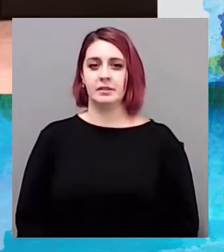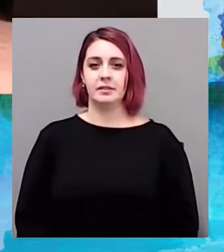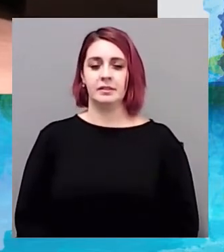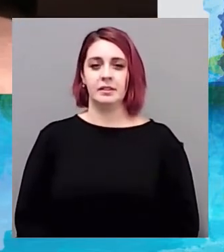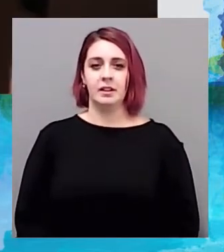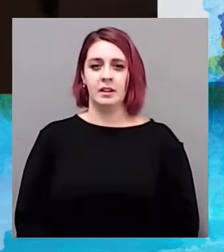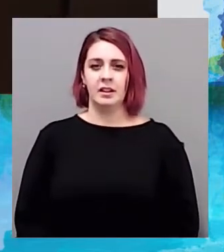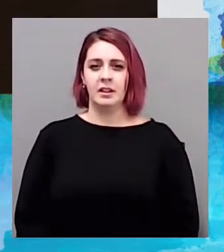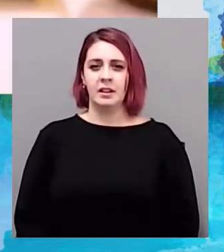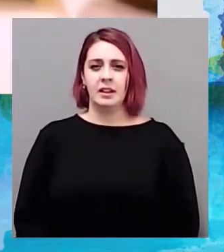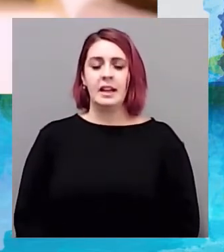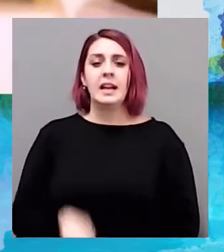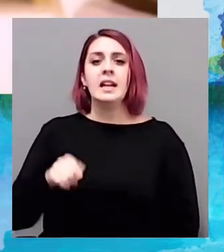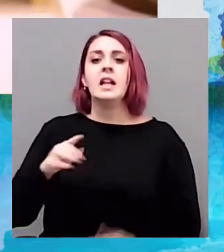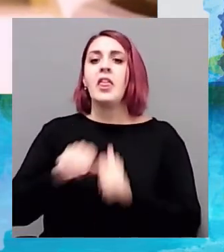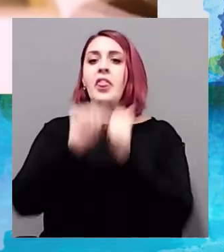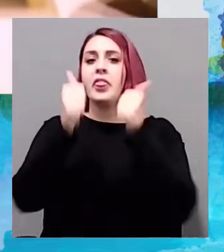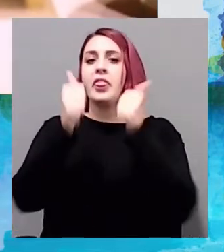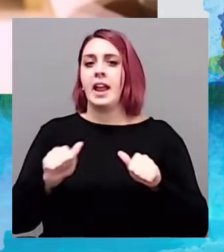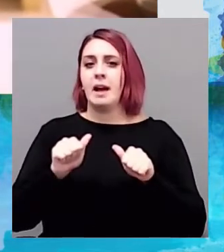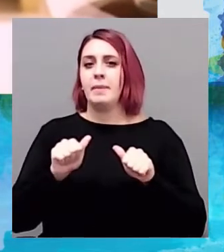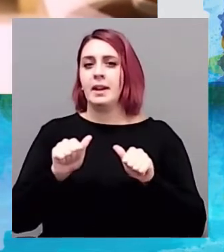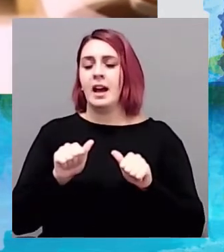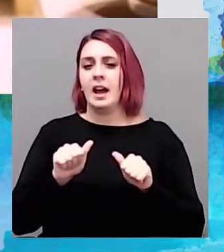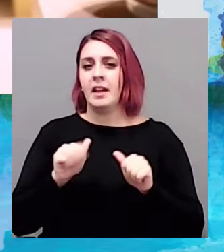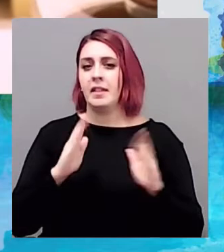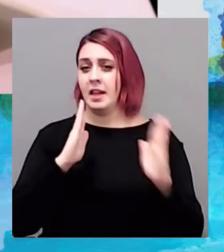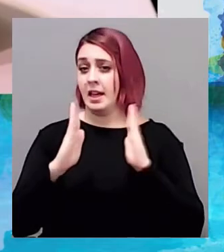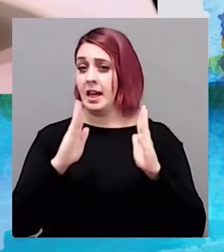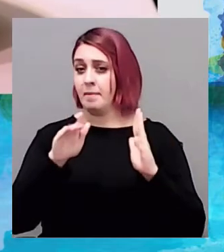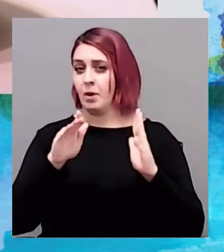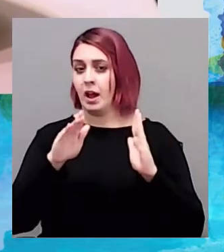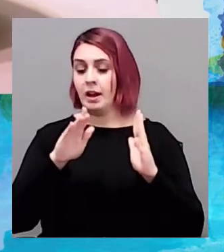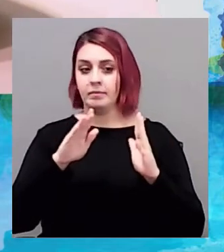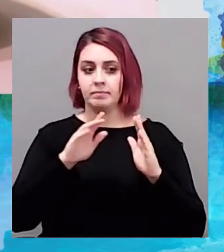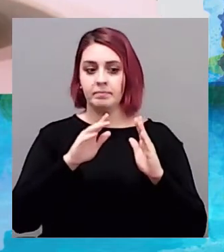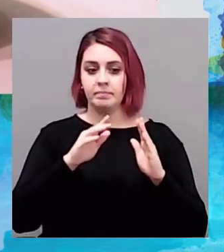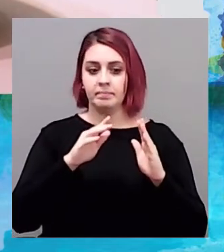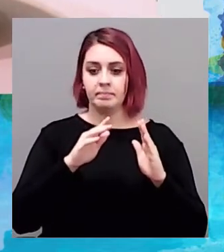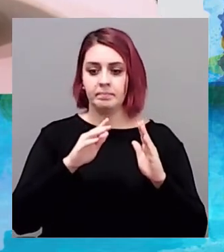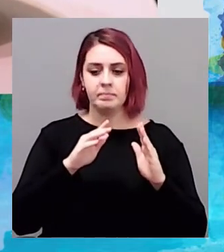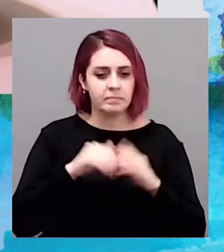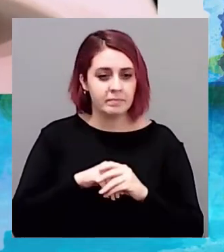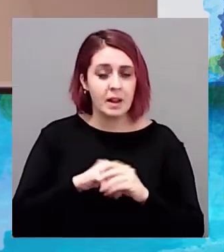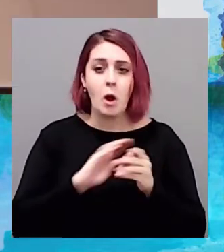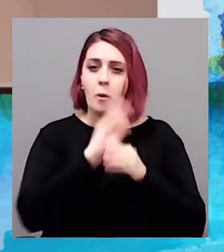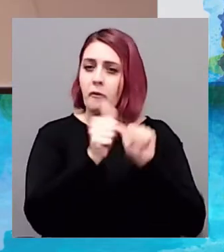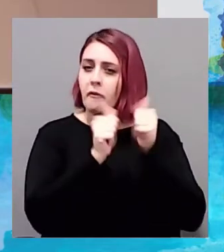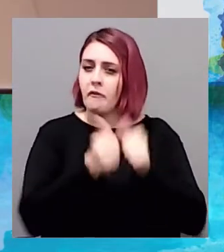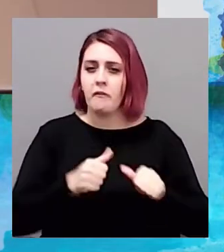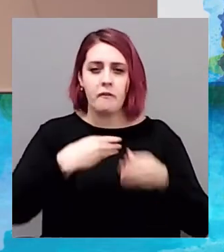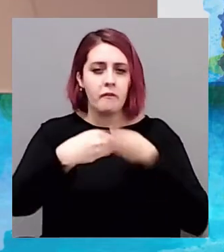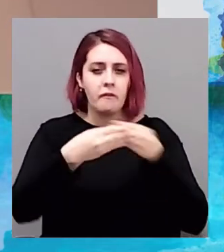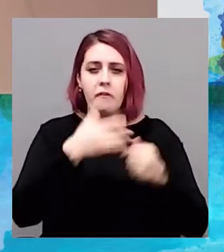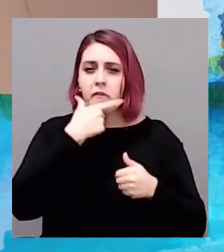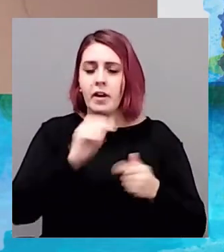La estación se llama La Cerámica, un nuevo material que ellos mismos transformaban. Era muy plástico y muy moldeable y luego se convertía